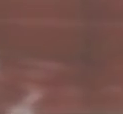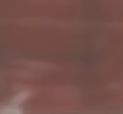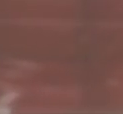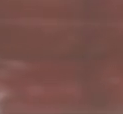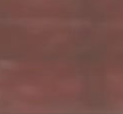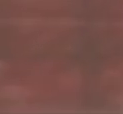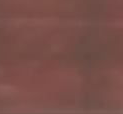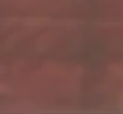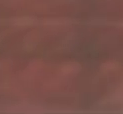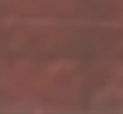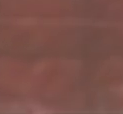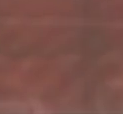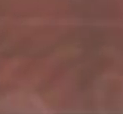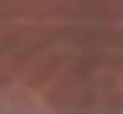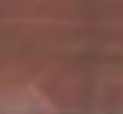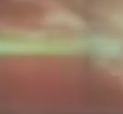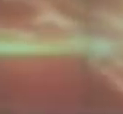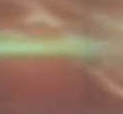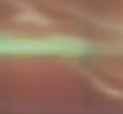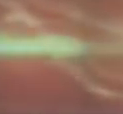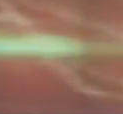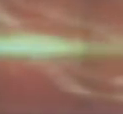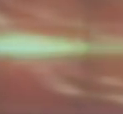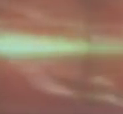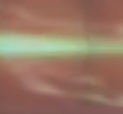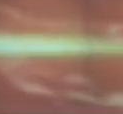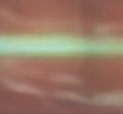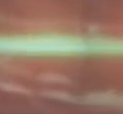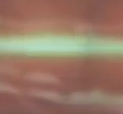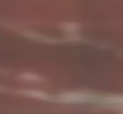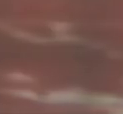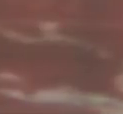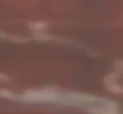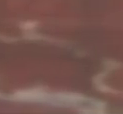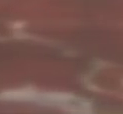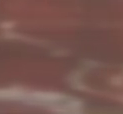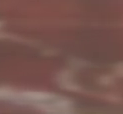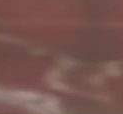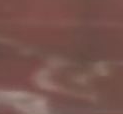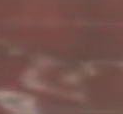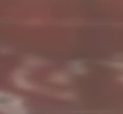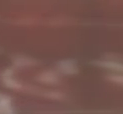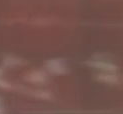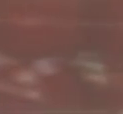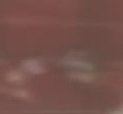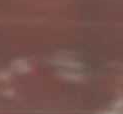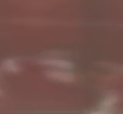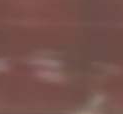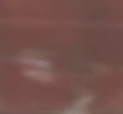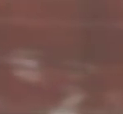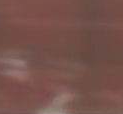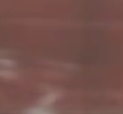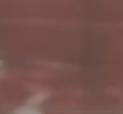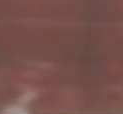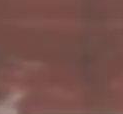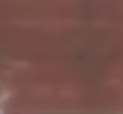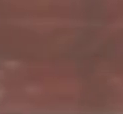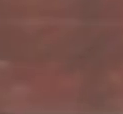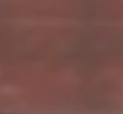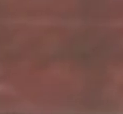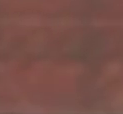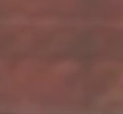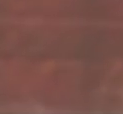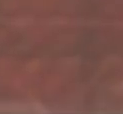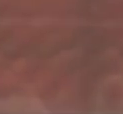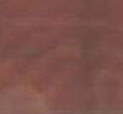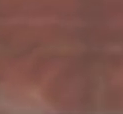Escuchábamos al presidente Nicolás Maduro acompañado de ese pueblo revolucionario que ha salido hoy a las calles a celebrar el primer año de gestión del presidente constitucional Nicolás Maduro,